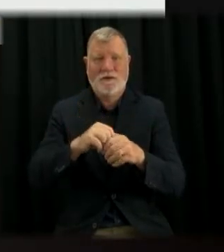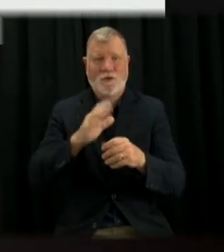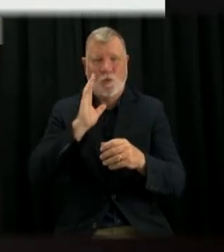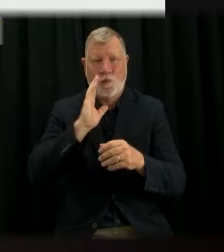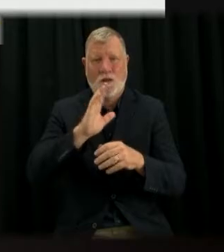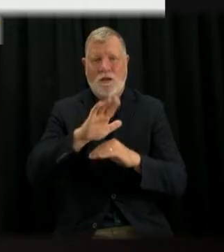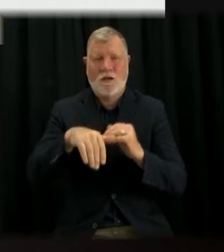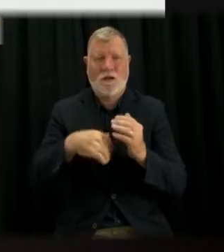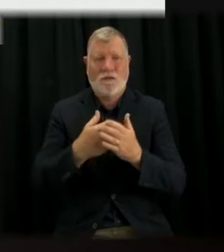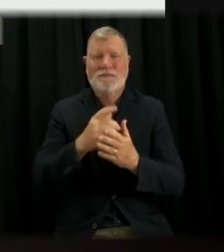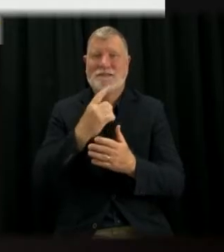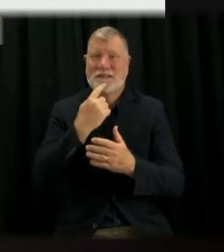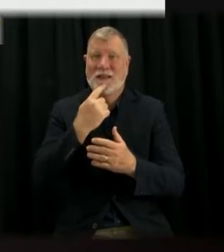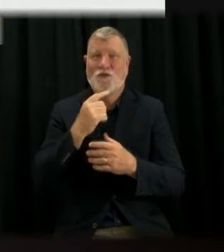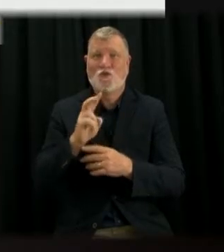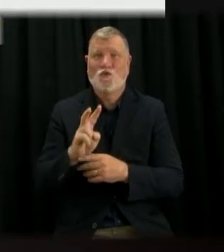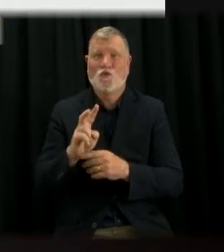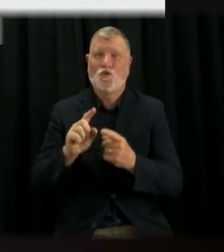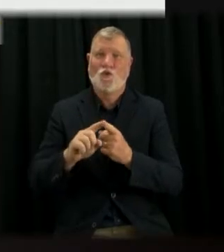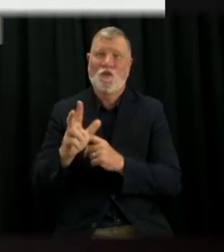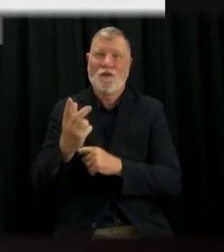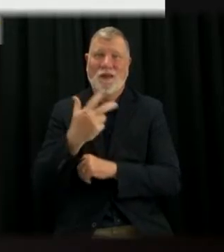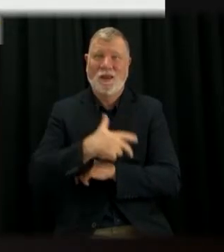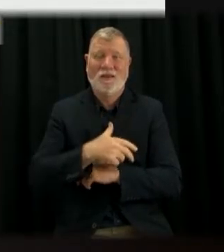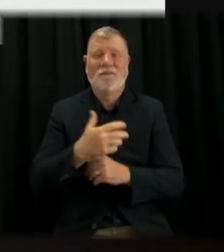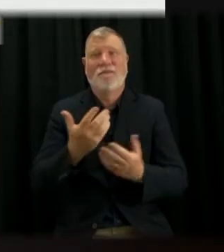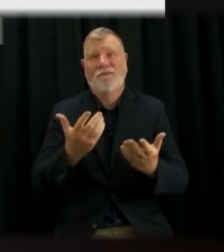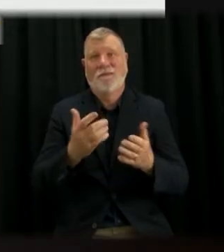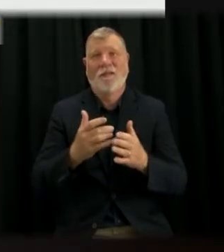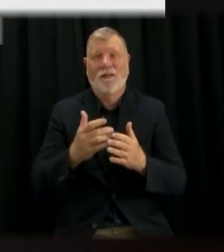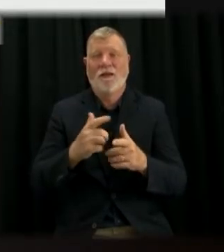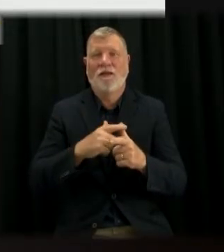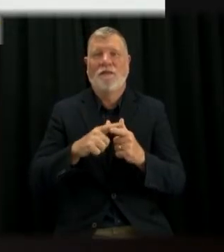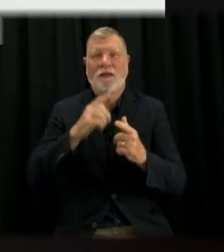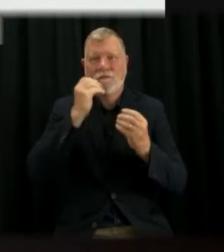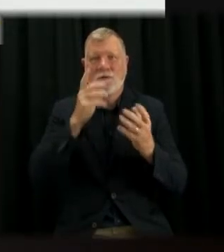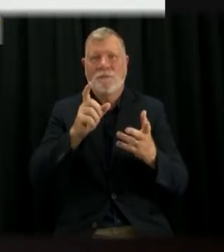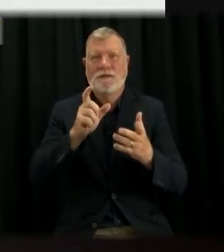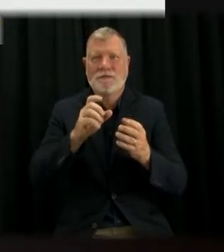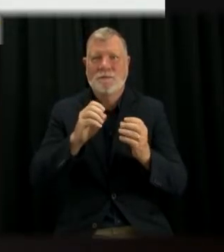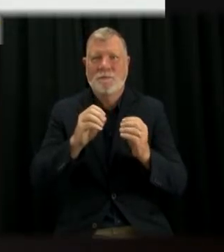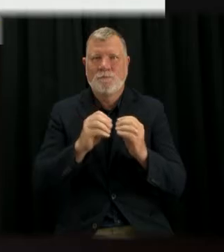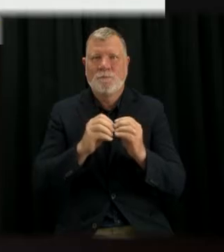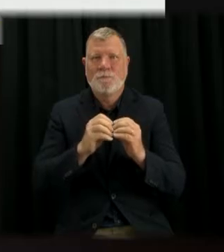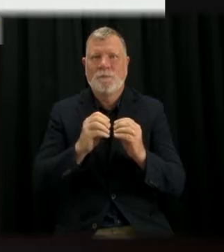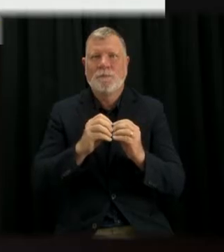de los componentes, teniendo más dos o tres días. Mucha de esta información